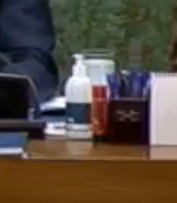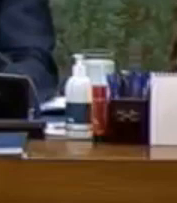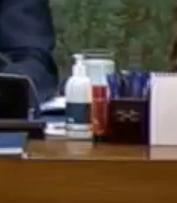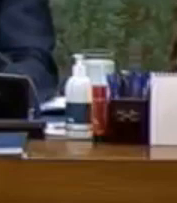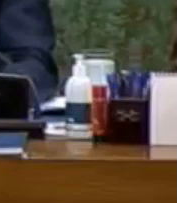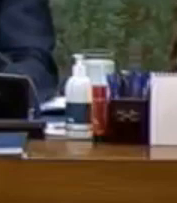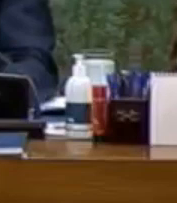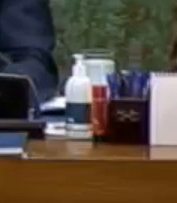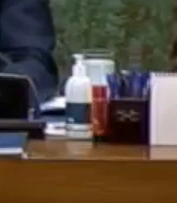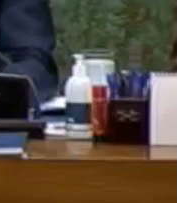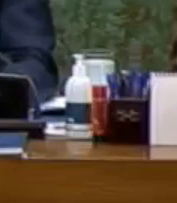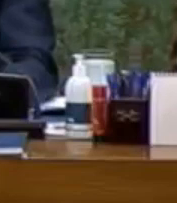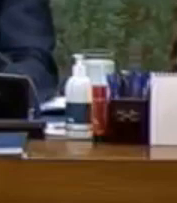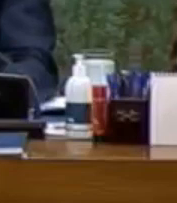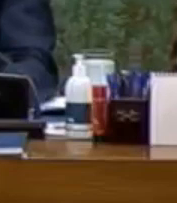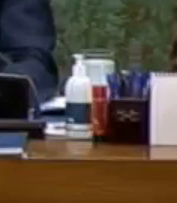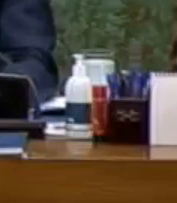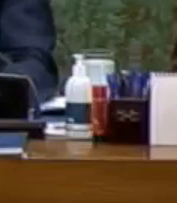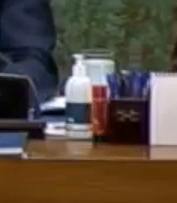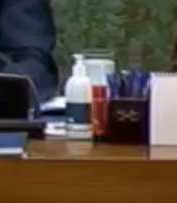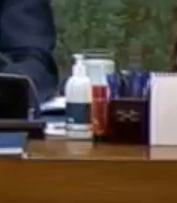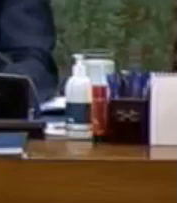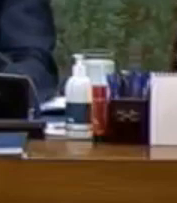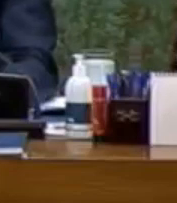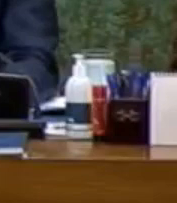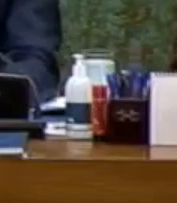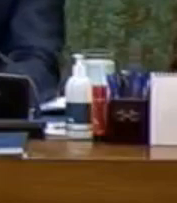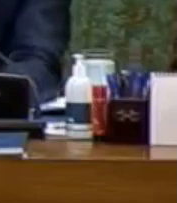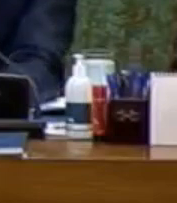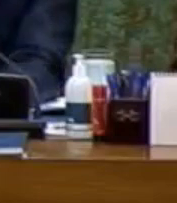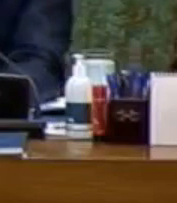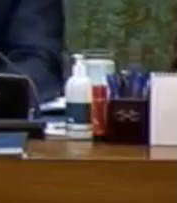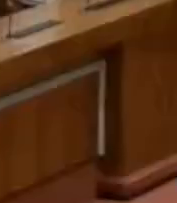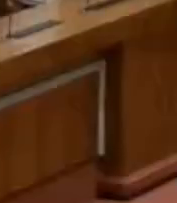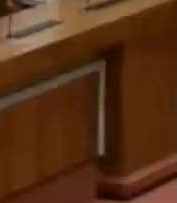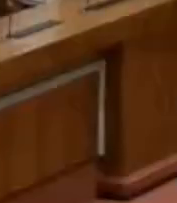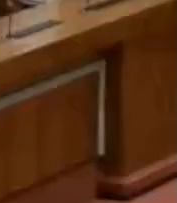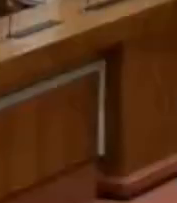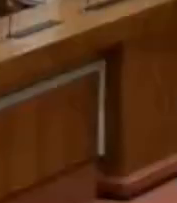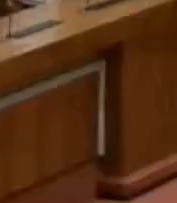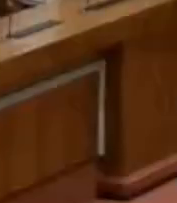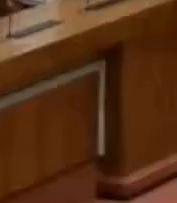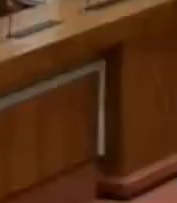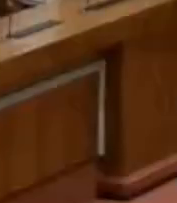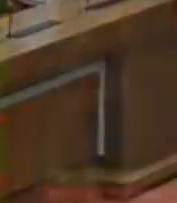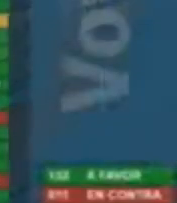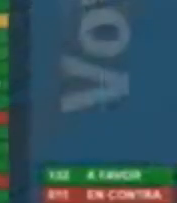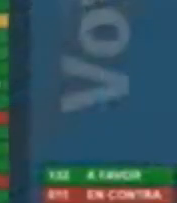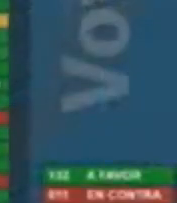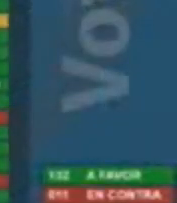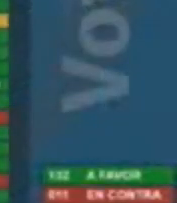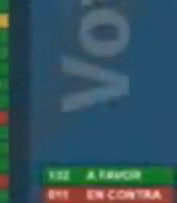las tengo muchas gracias resultado de la votación por la afirmativa